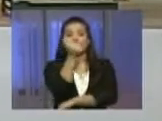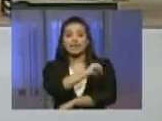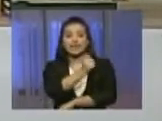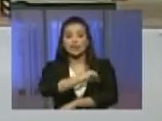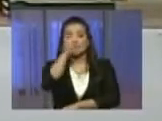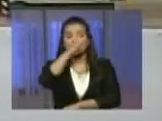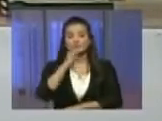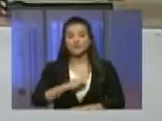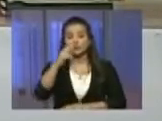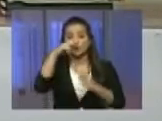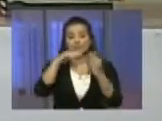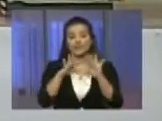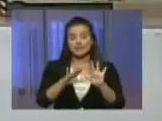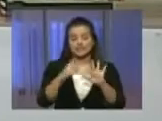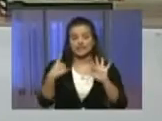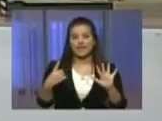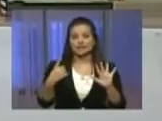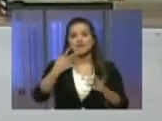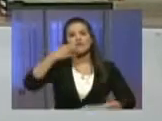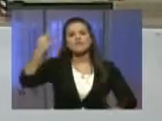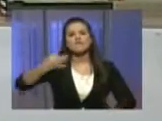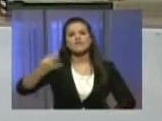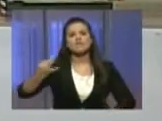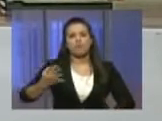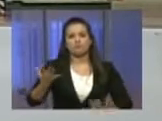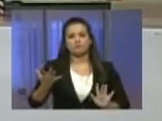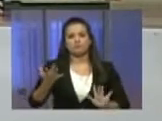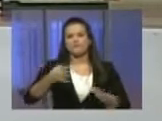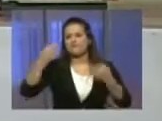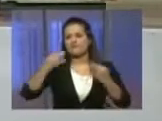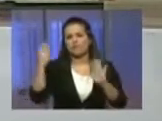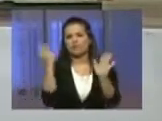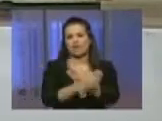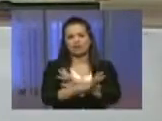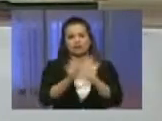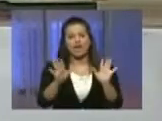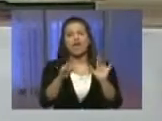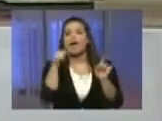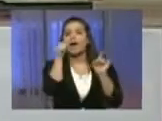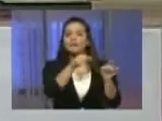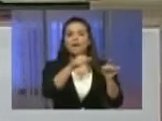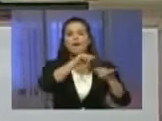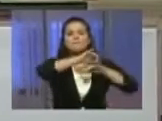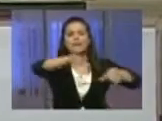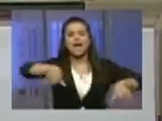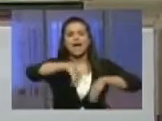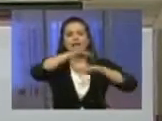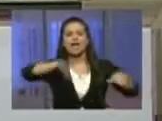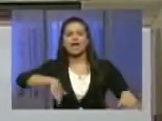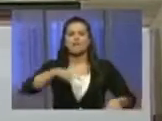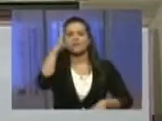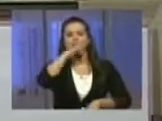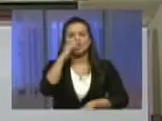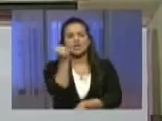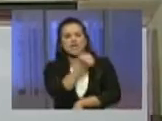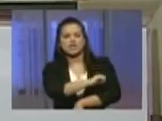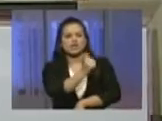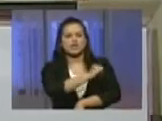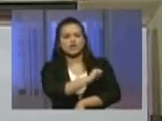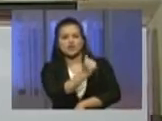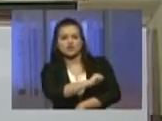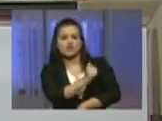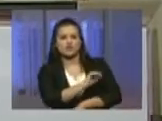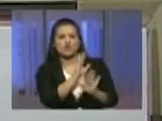2016 en vivo y directo desde las playas de Río de Janeiro allá se encuentra